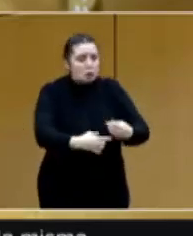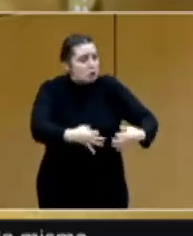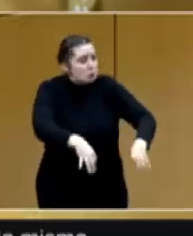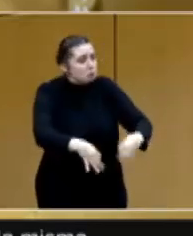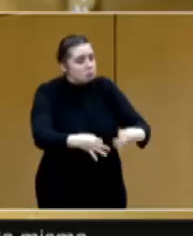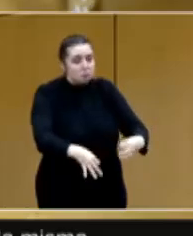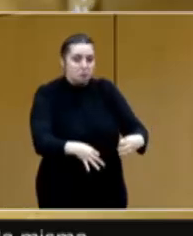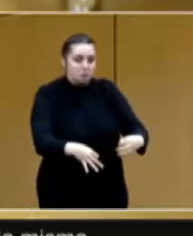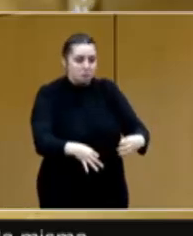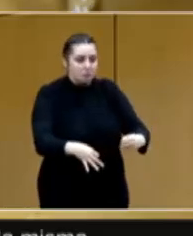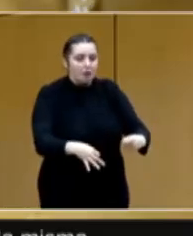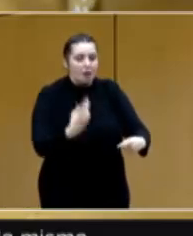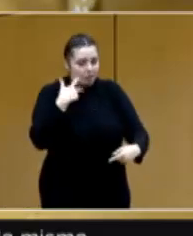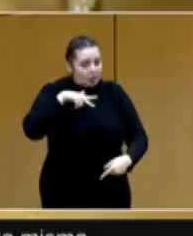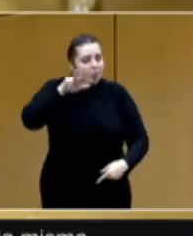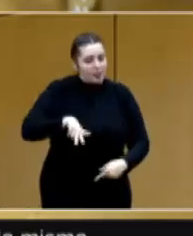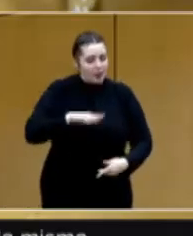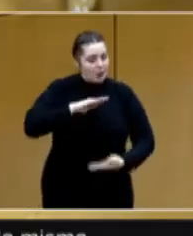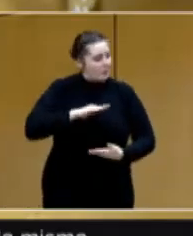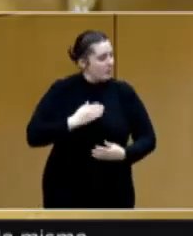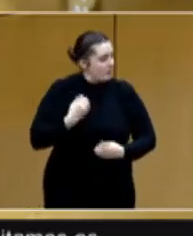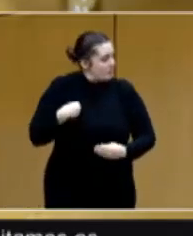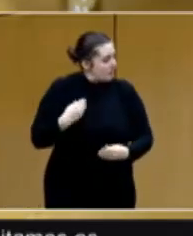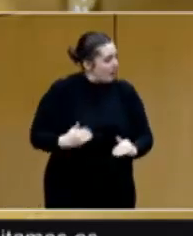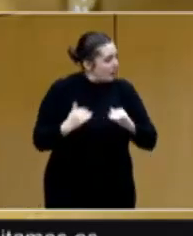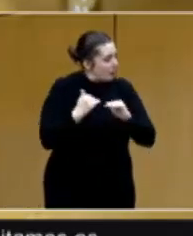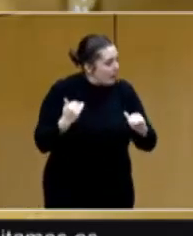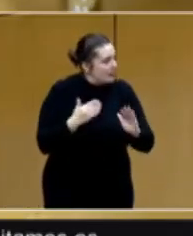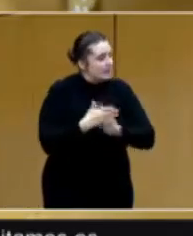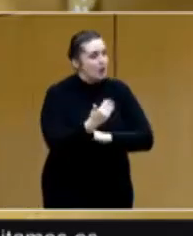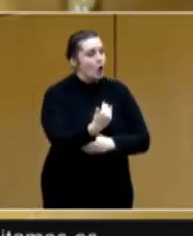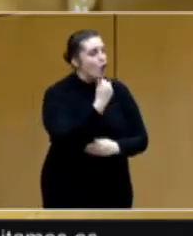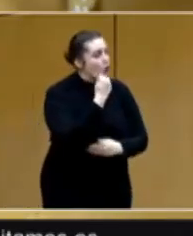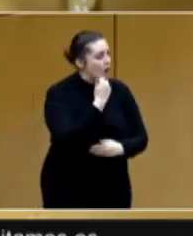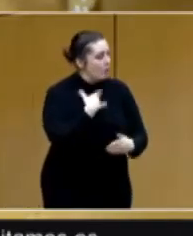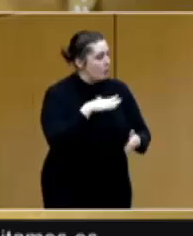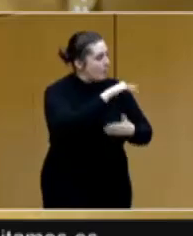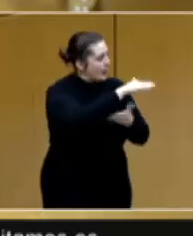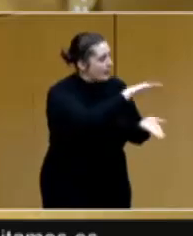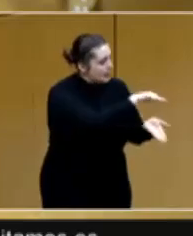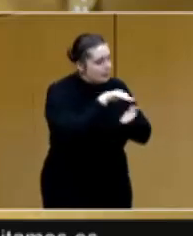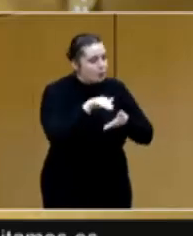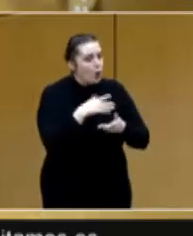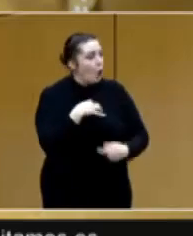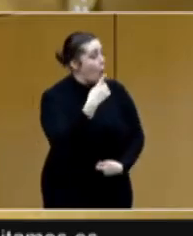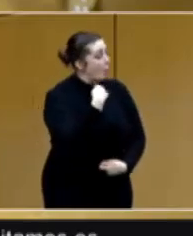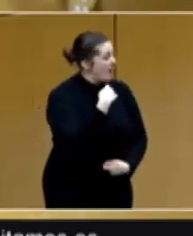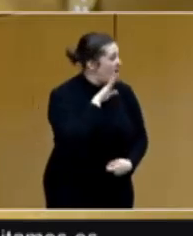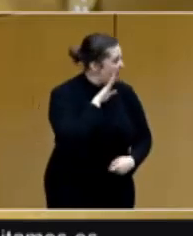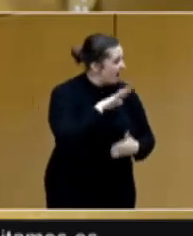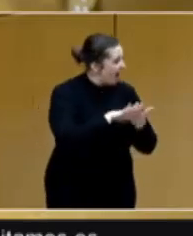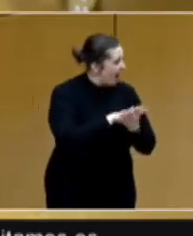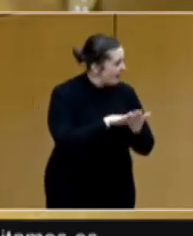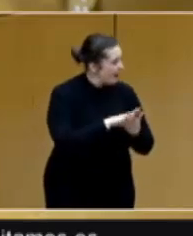les sea reconocida esa igual capacidad cuando va a correos a recoger un paquete cuando va un banco antes lo hemos hablado luego lo